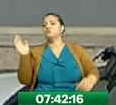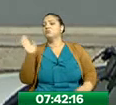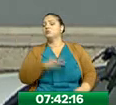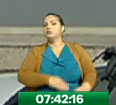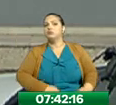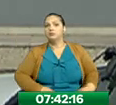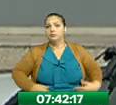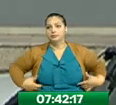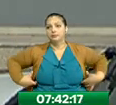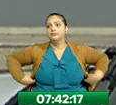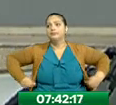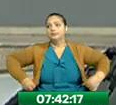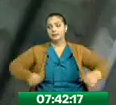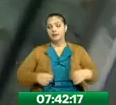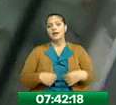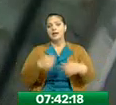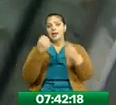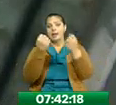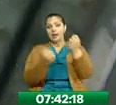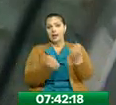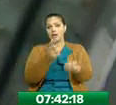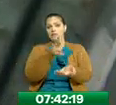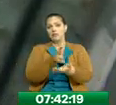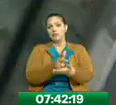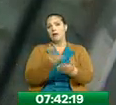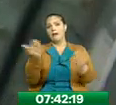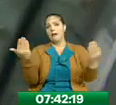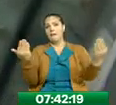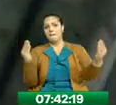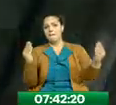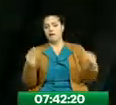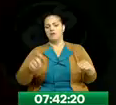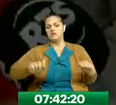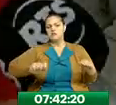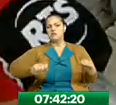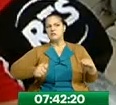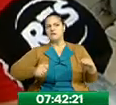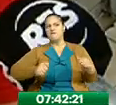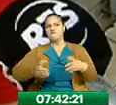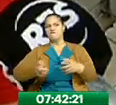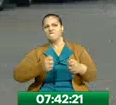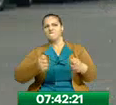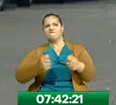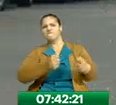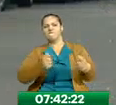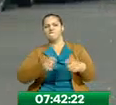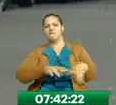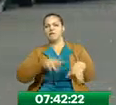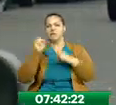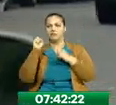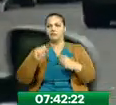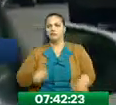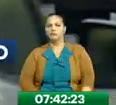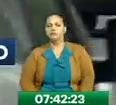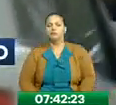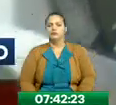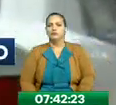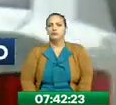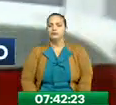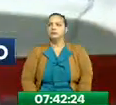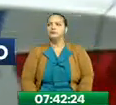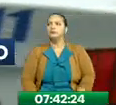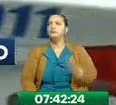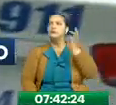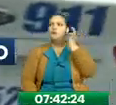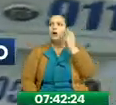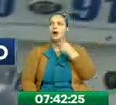marquillas, esas cosas, espejo también, ¿no? Y la gente a veces para conseguir es un poco difícil, ¿verdad? Si ellos ven a, digamos, carros